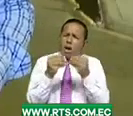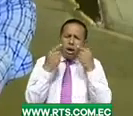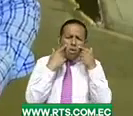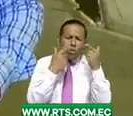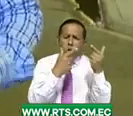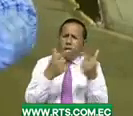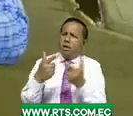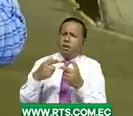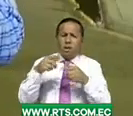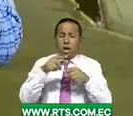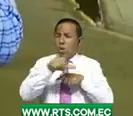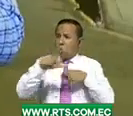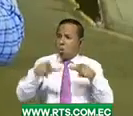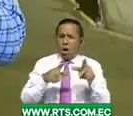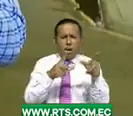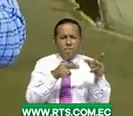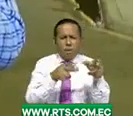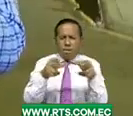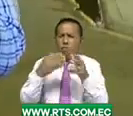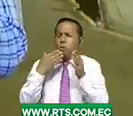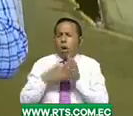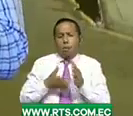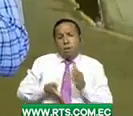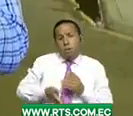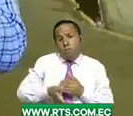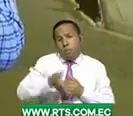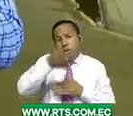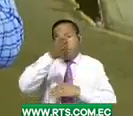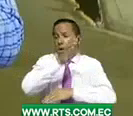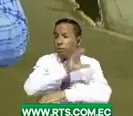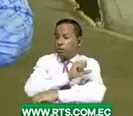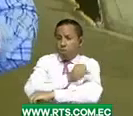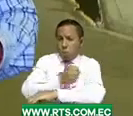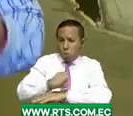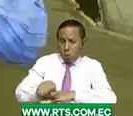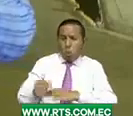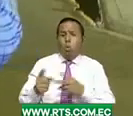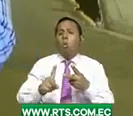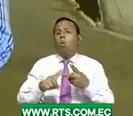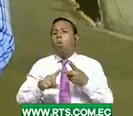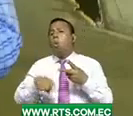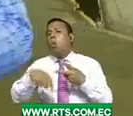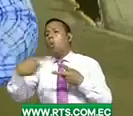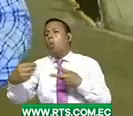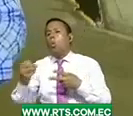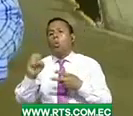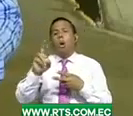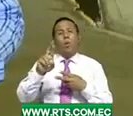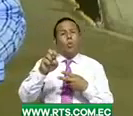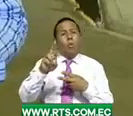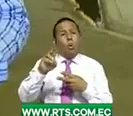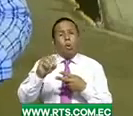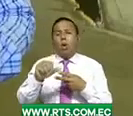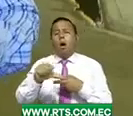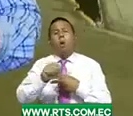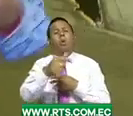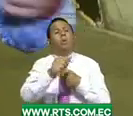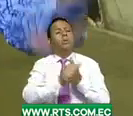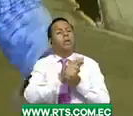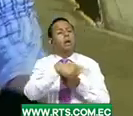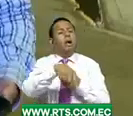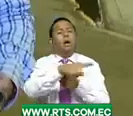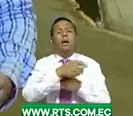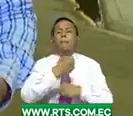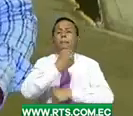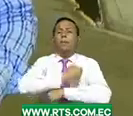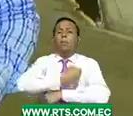en estos puntos a lo largo de la vía San Borondón, también recorriendo lo que es la Aurora, llegando hasta Pascuales. Son lugares en donde, según lo